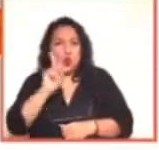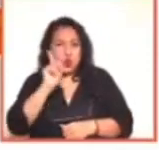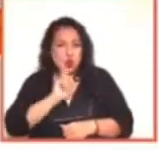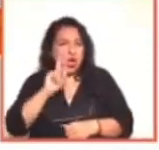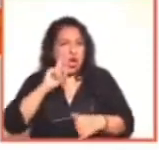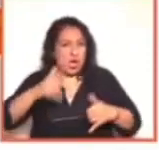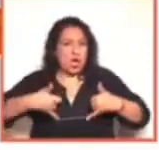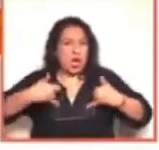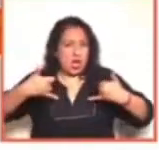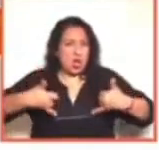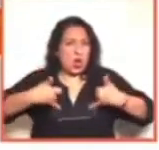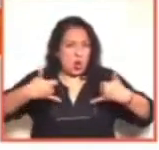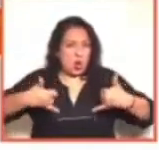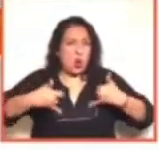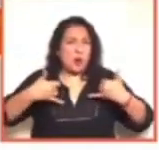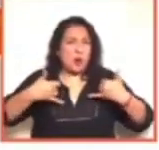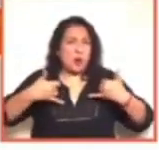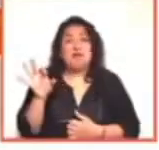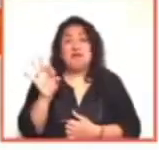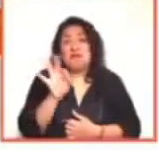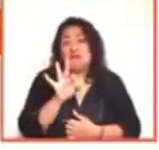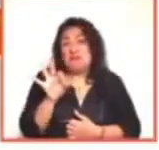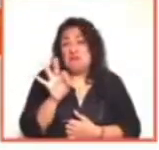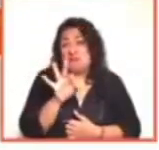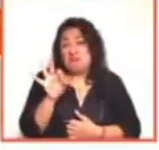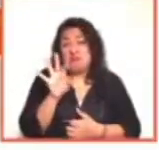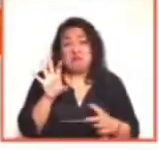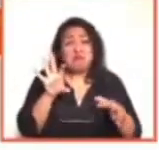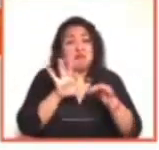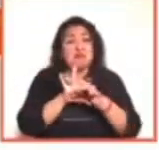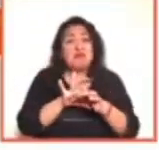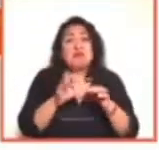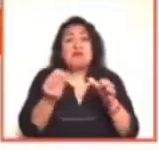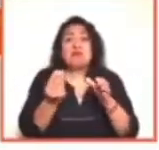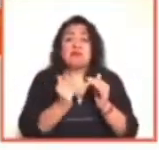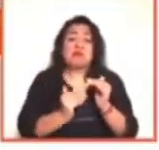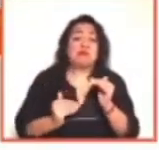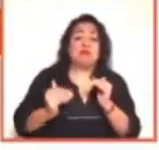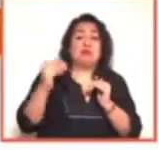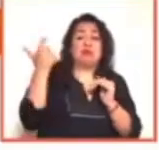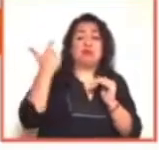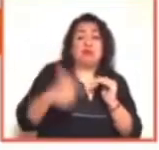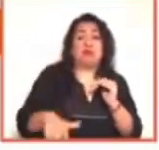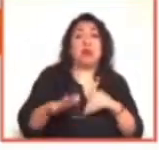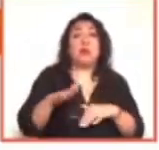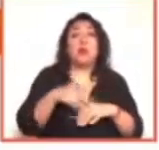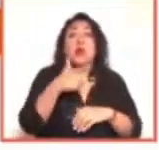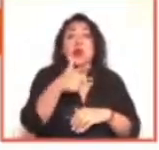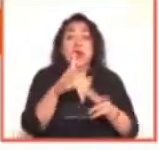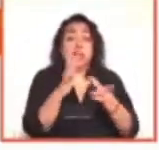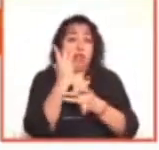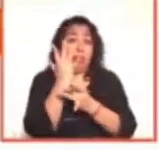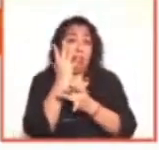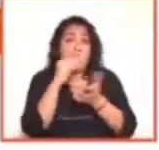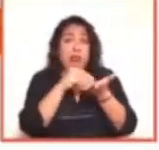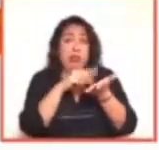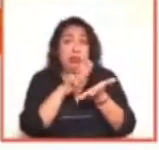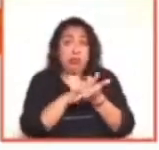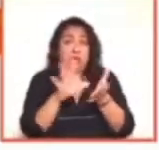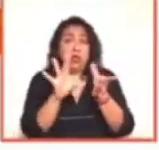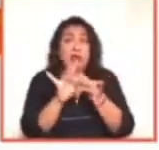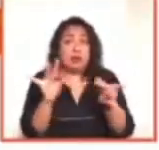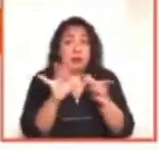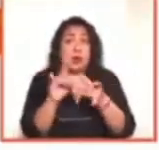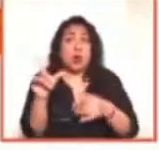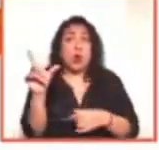joven, muy probablemente perteneció a la clase alta, porque en las fuentes nos habla de que cuando en